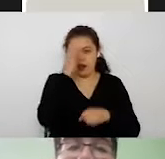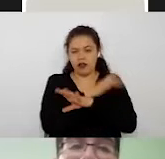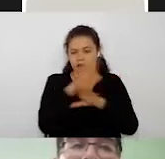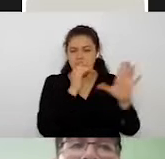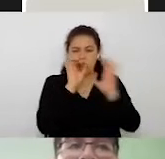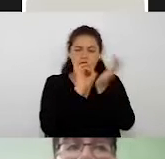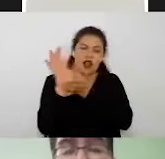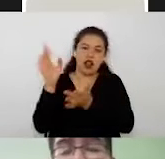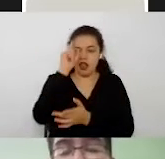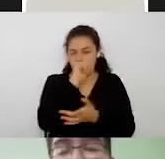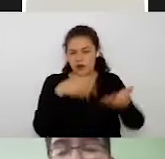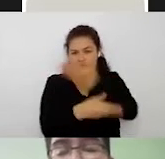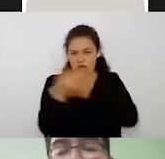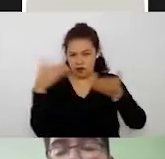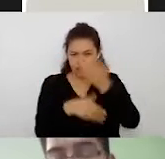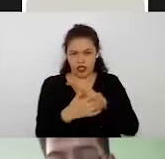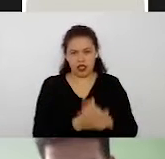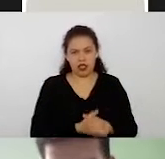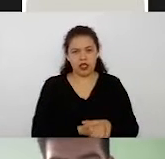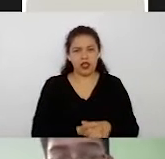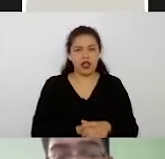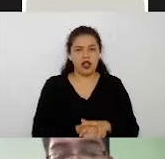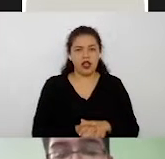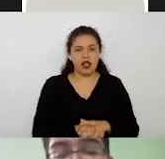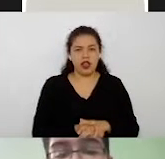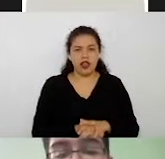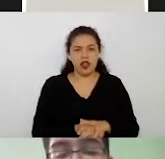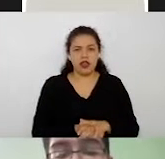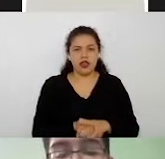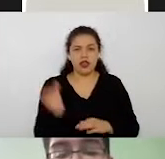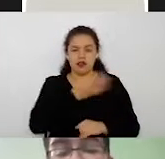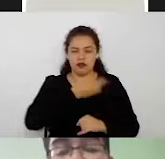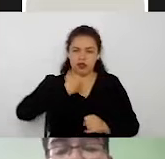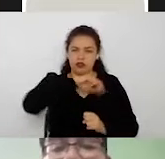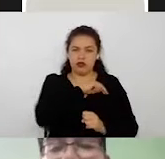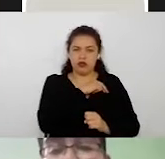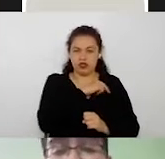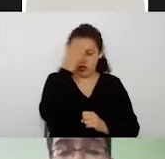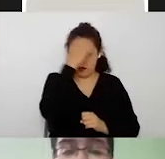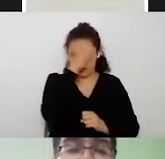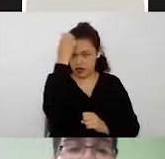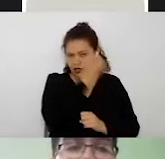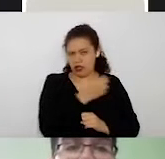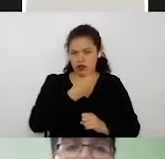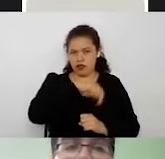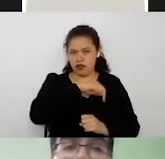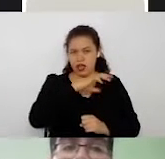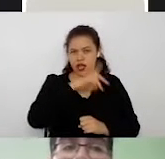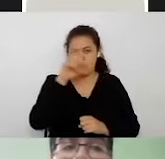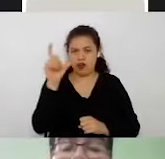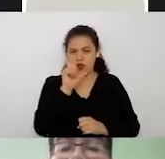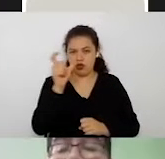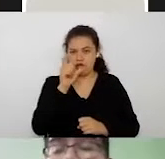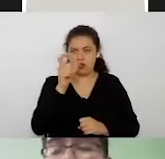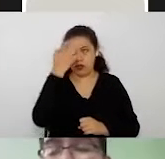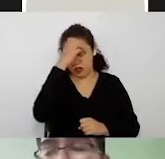de compartirla. Quizás nosotros, cada uno dentro de nuestras experiencias que hemos tenido con los sismos, con